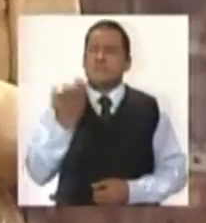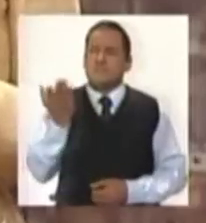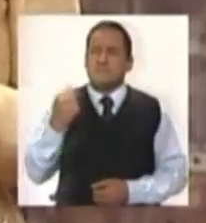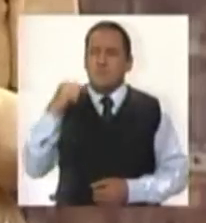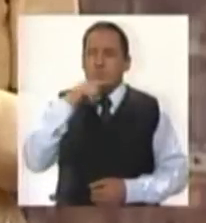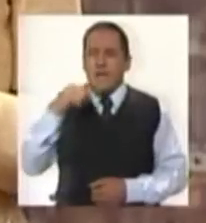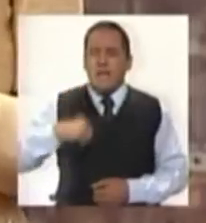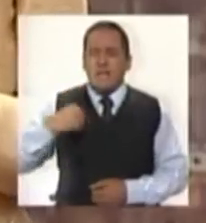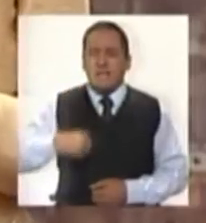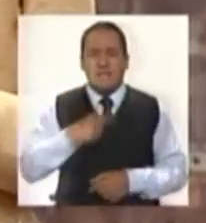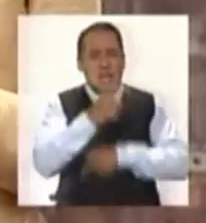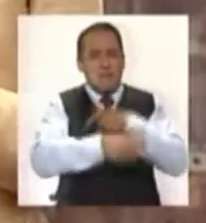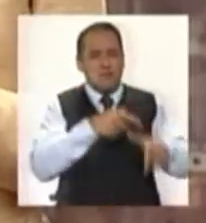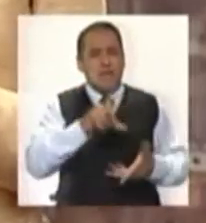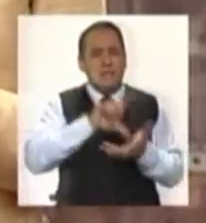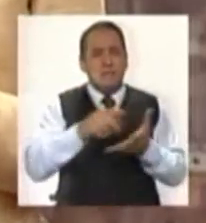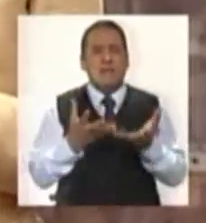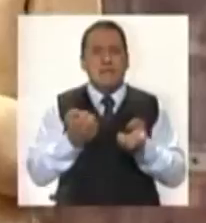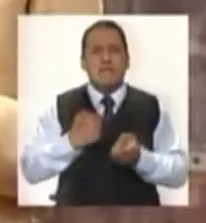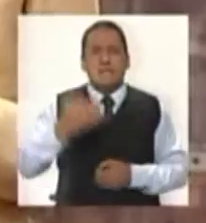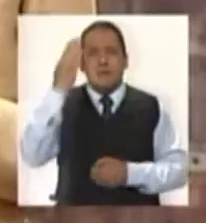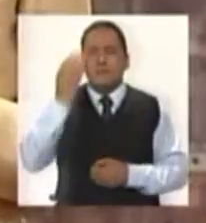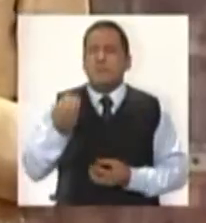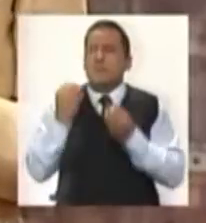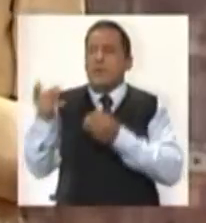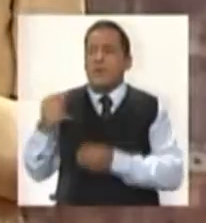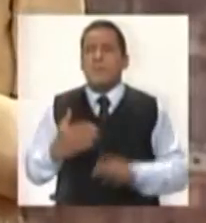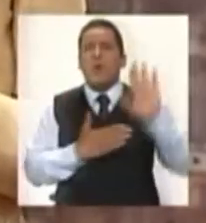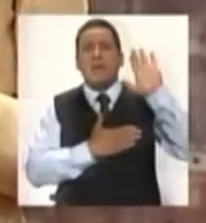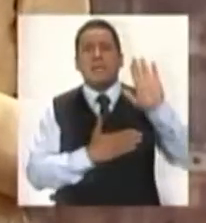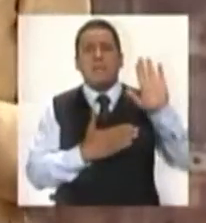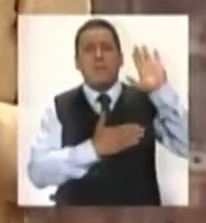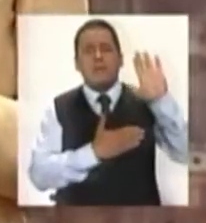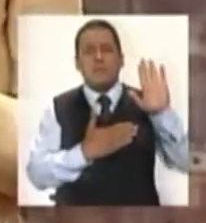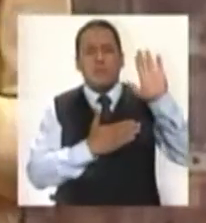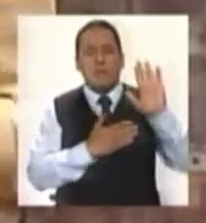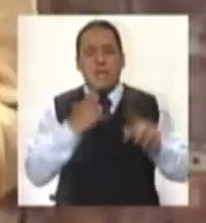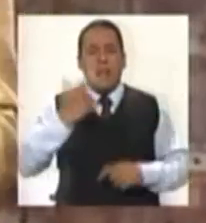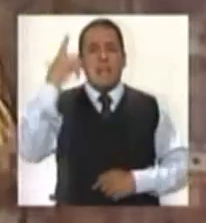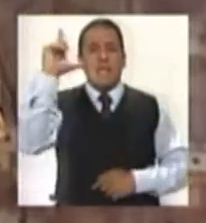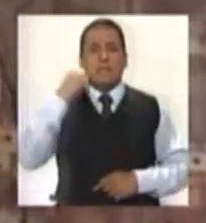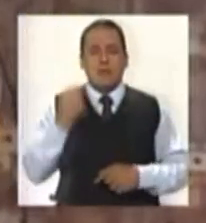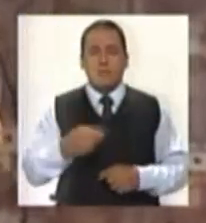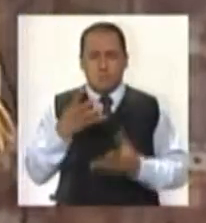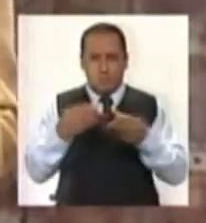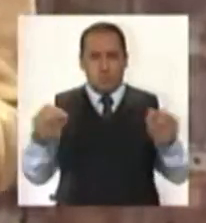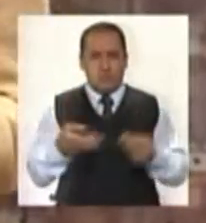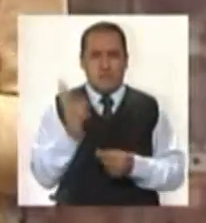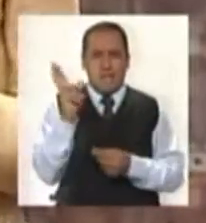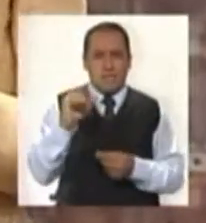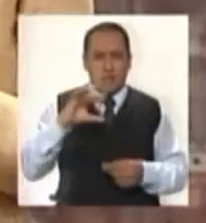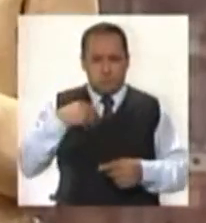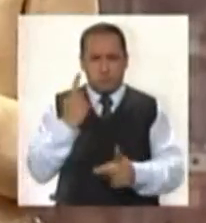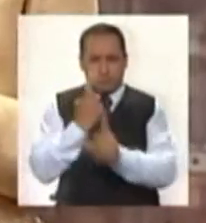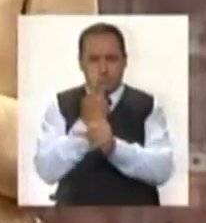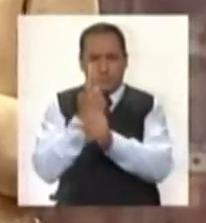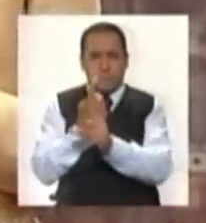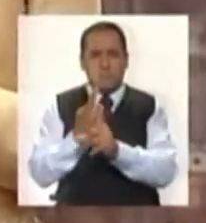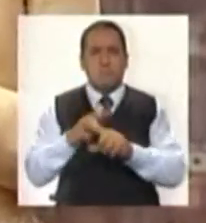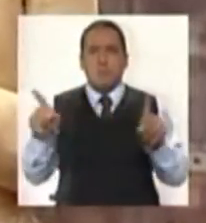Puente, los pobladores de Lima quieren saber por qué prometió en campaña liderar la lucha contra la inseguridad ciudadana y no ha